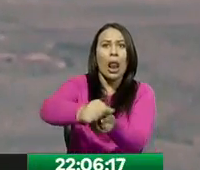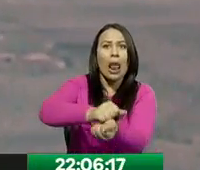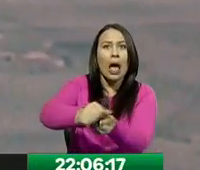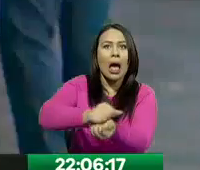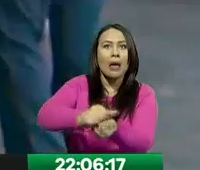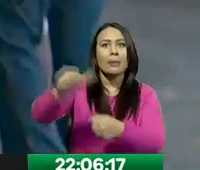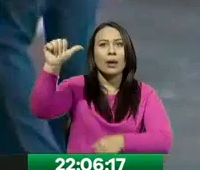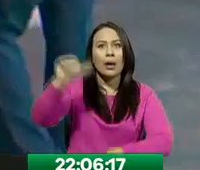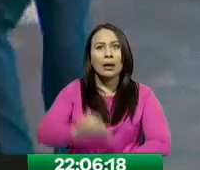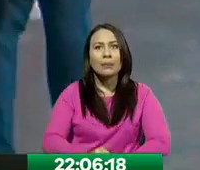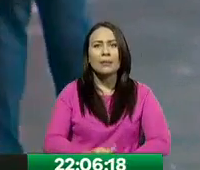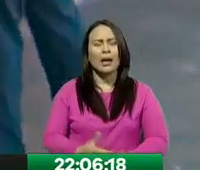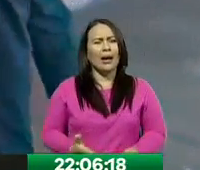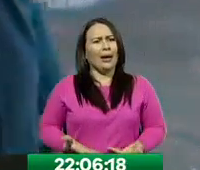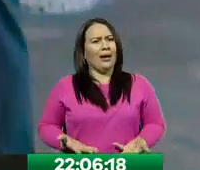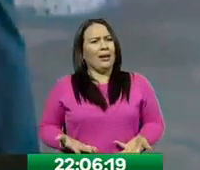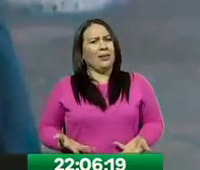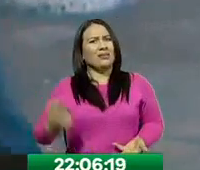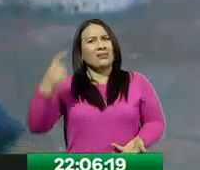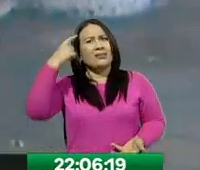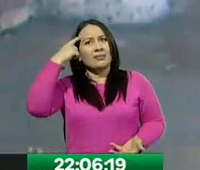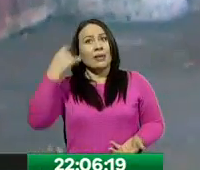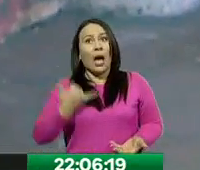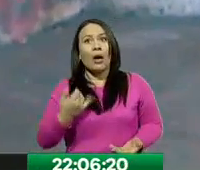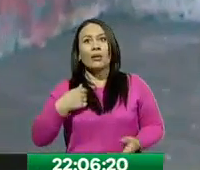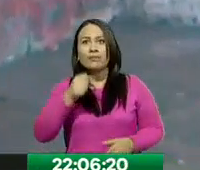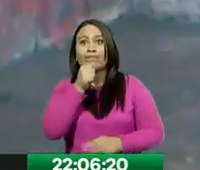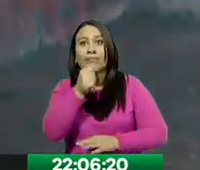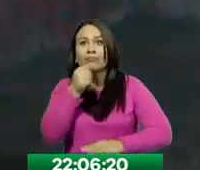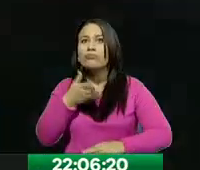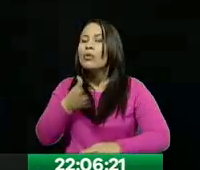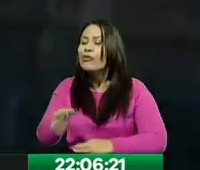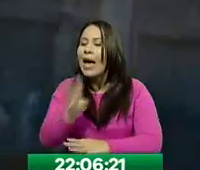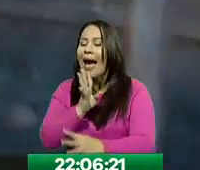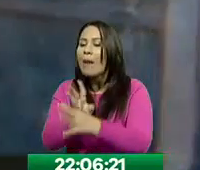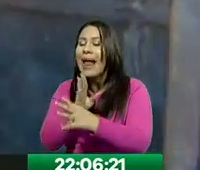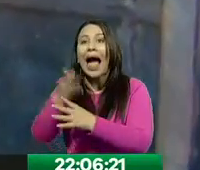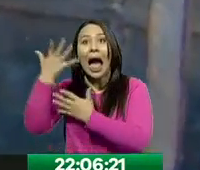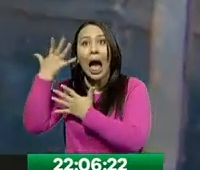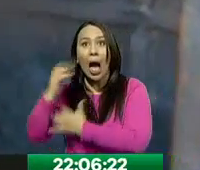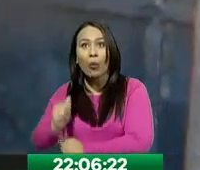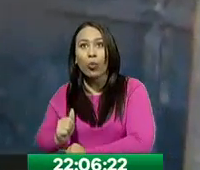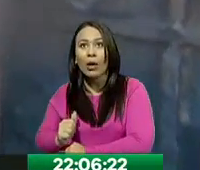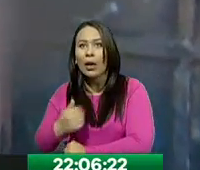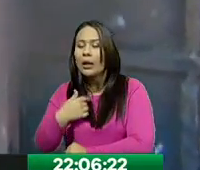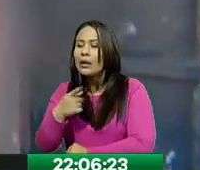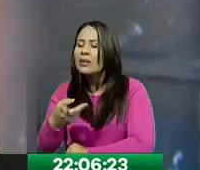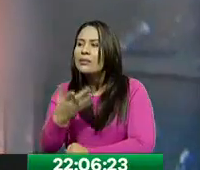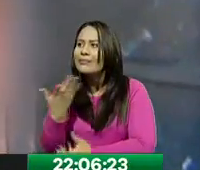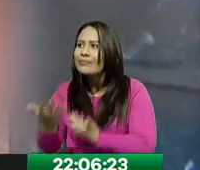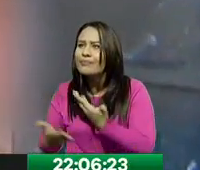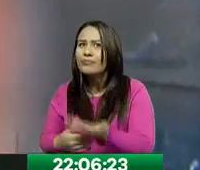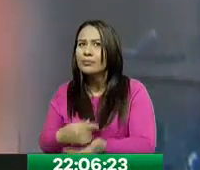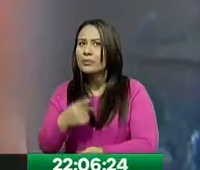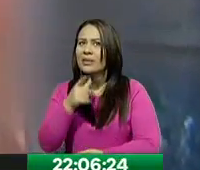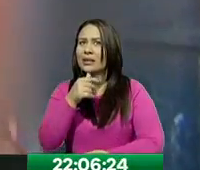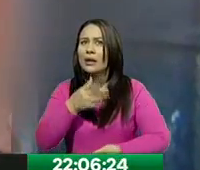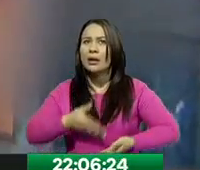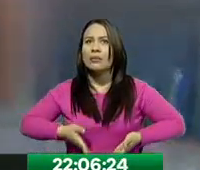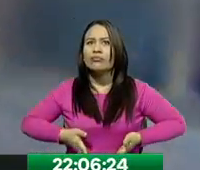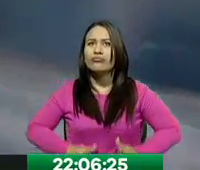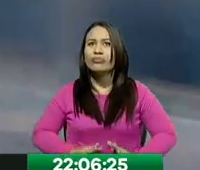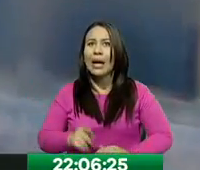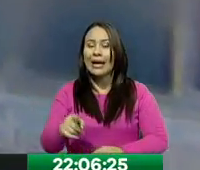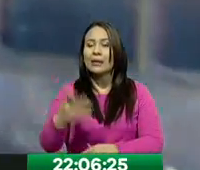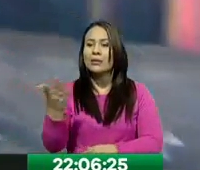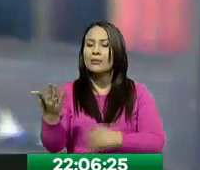acá. Intentamos obtener una versión de parte de la señora que cuida al infante. Desde que tenía 2 meses de haber nacido, a su padre por aquí no lo